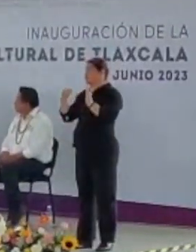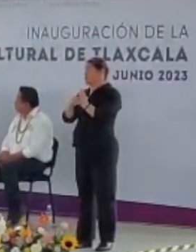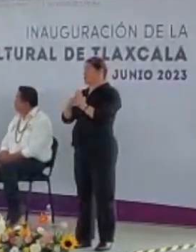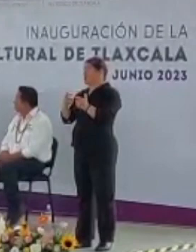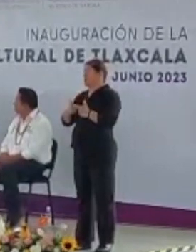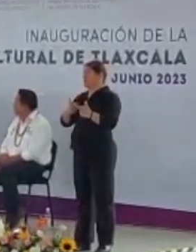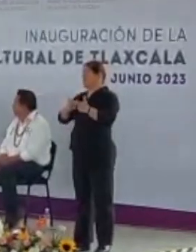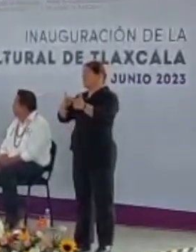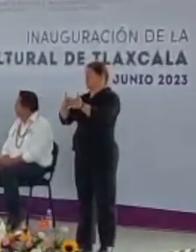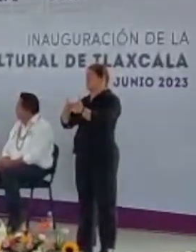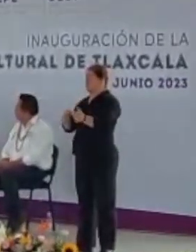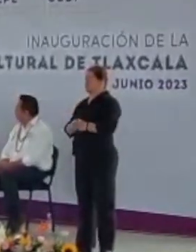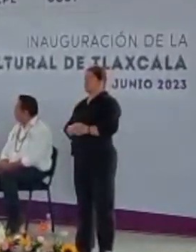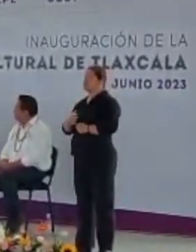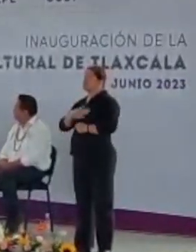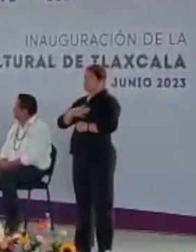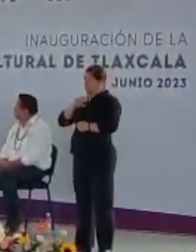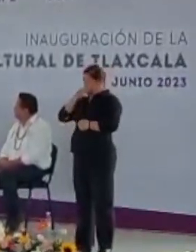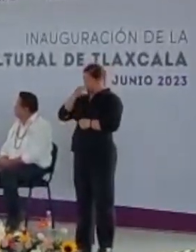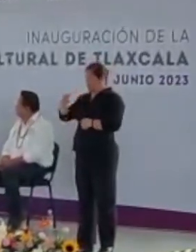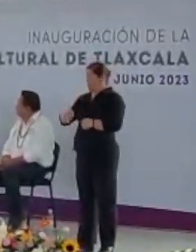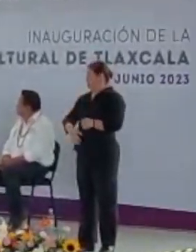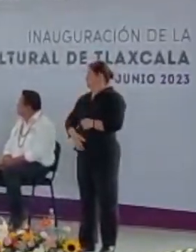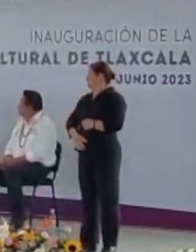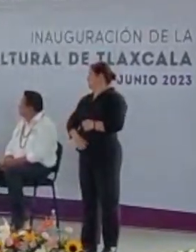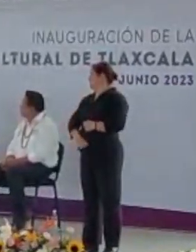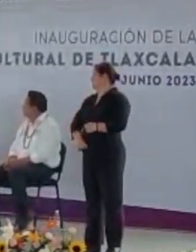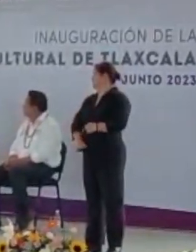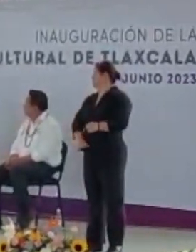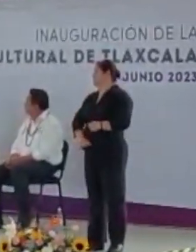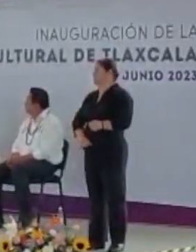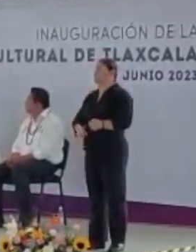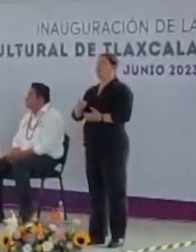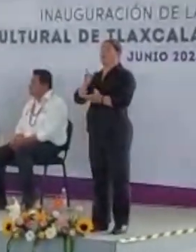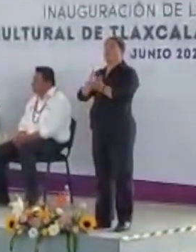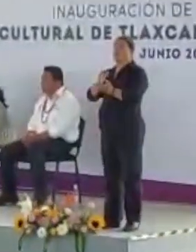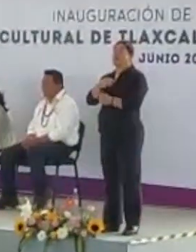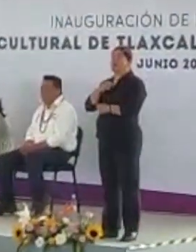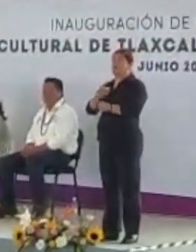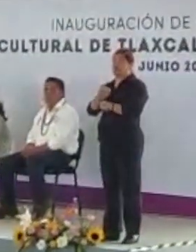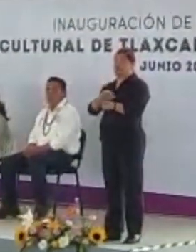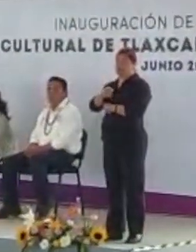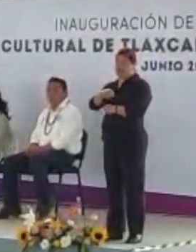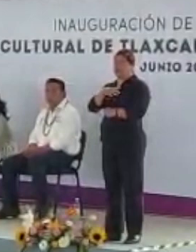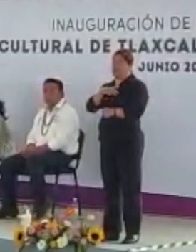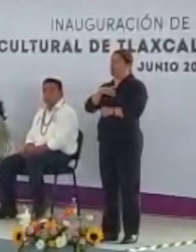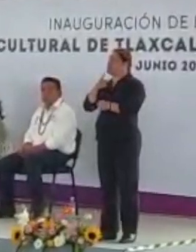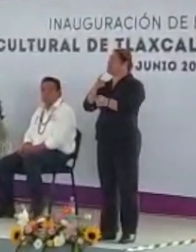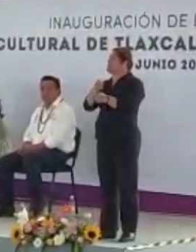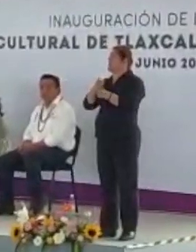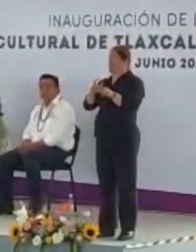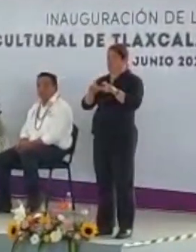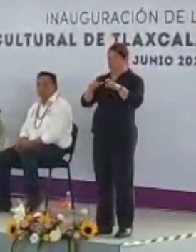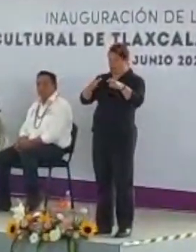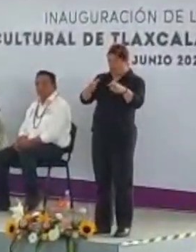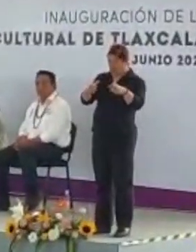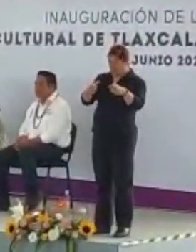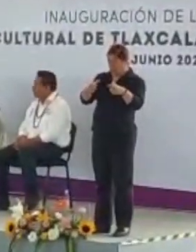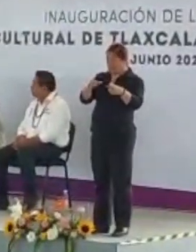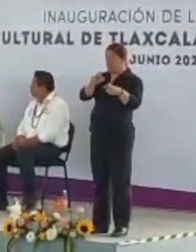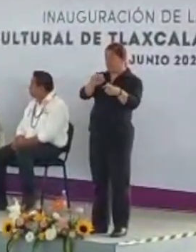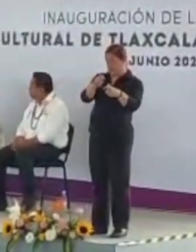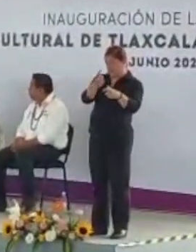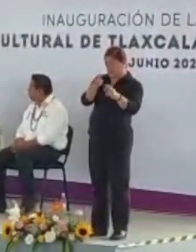58,651,000 pesos. Aquí quiero aclarar que únicamente en este momento tenemos la primera etapa, que son